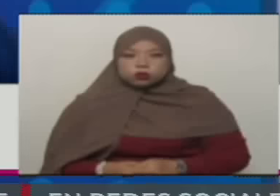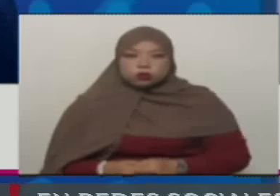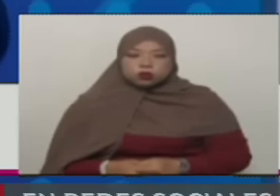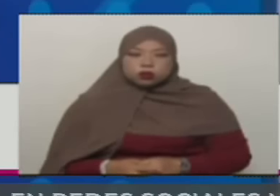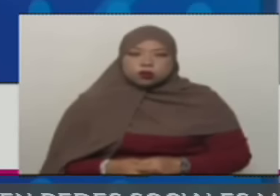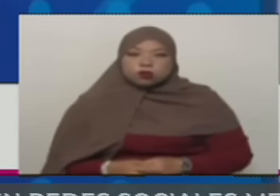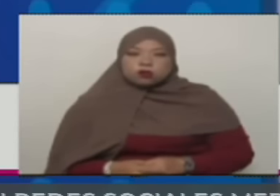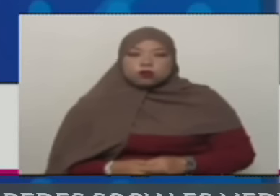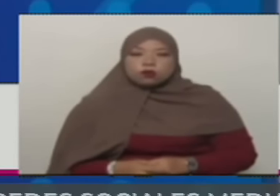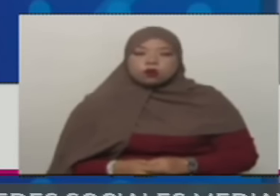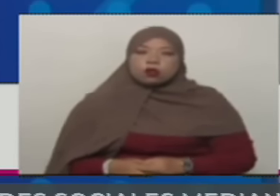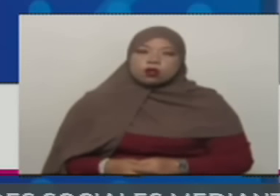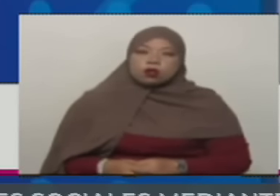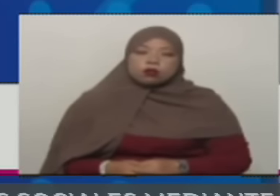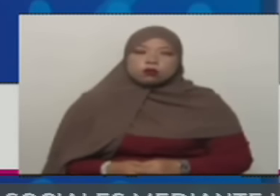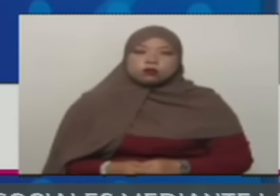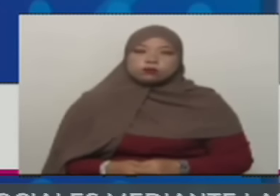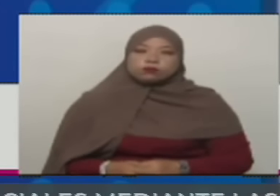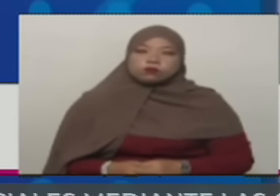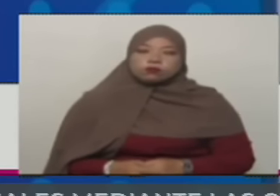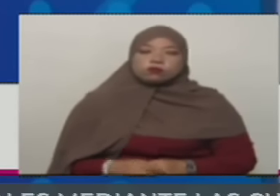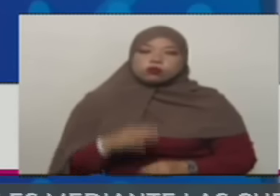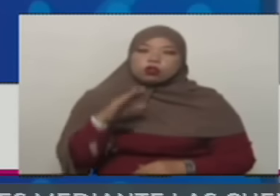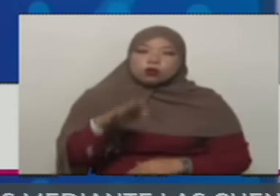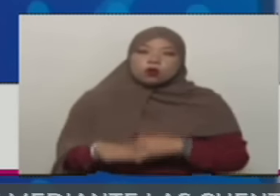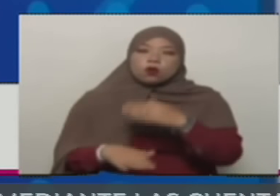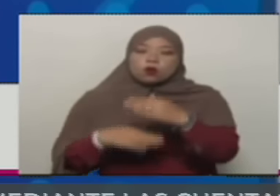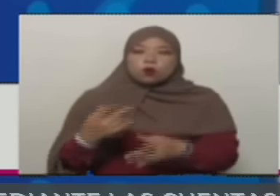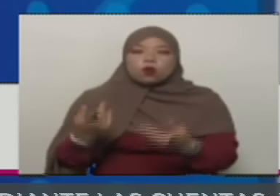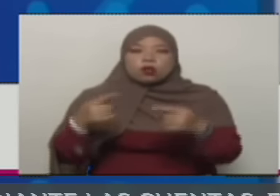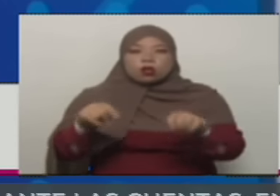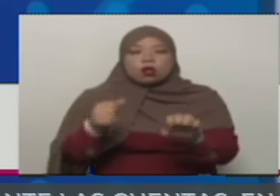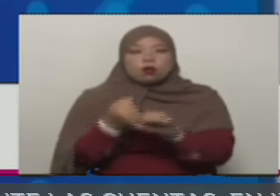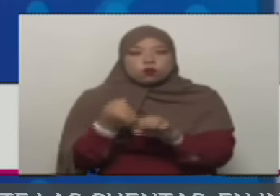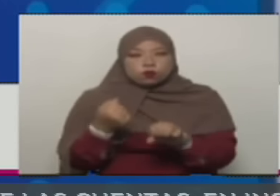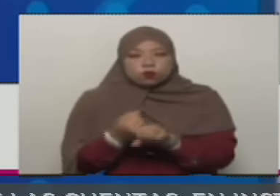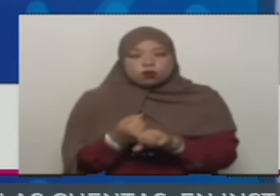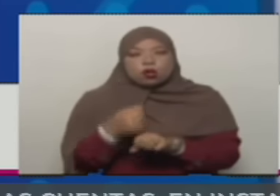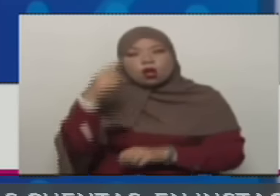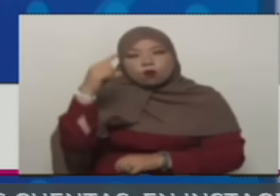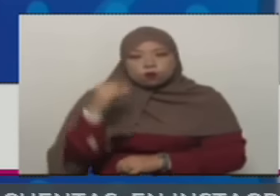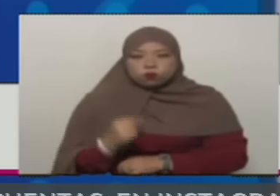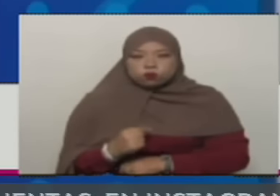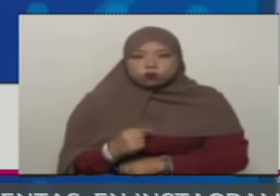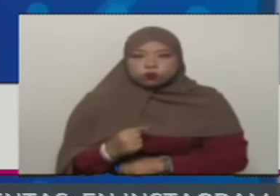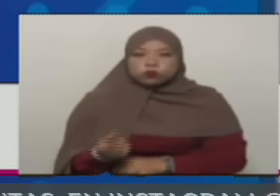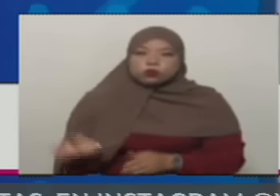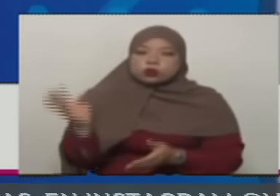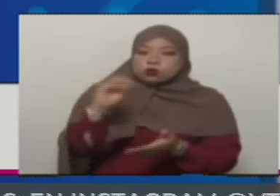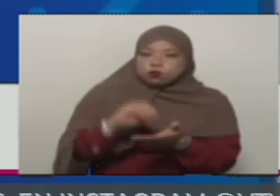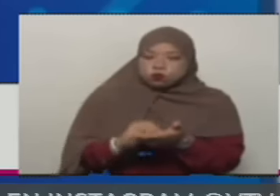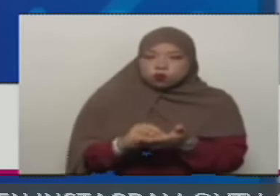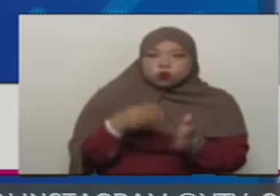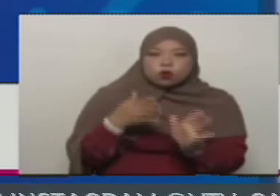Hemos avanzado y después las sanciones, la guerra económica, bajamos. Volvimos a